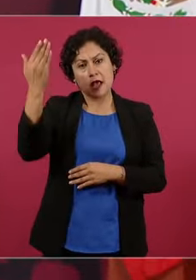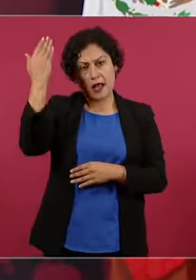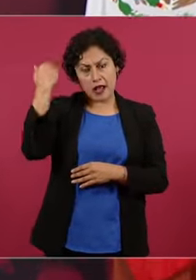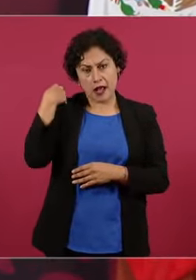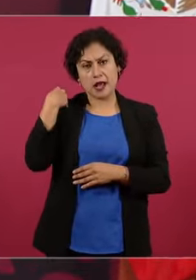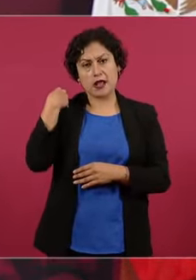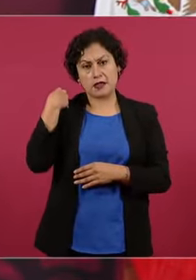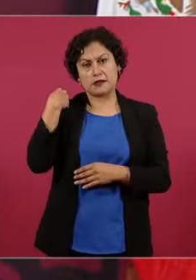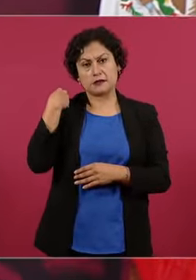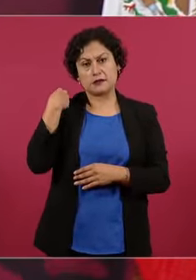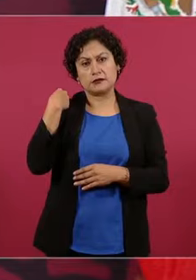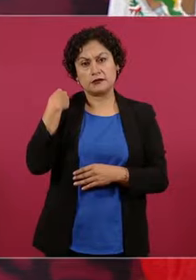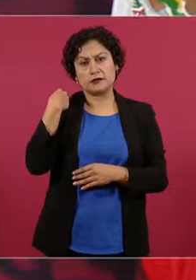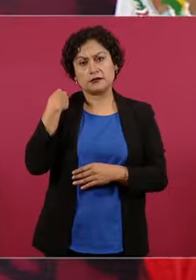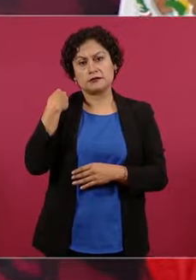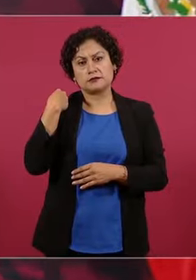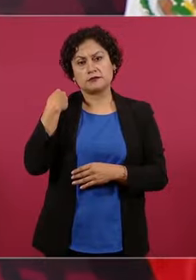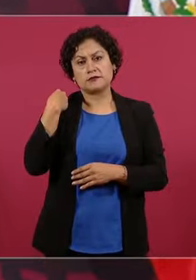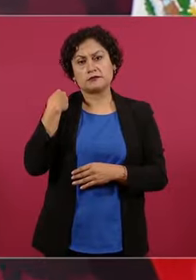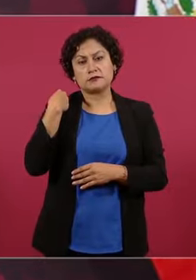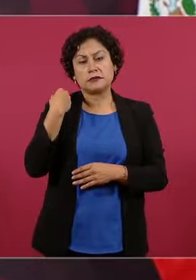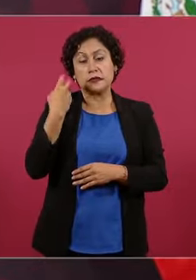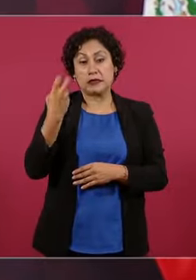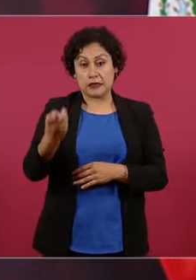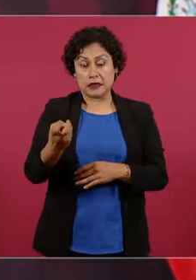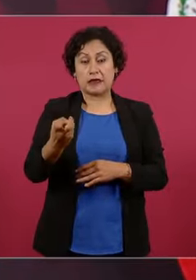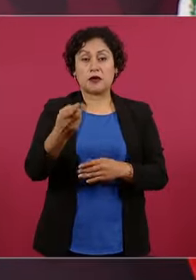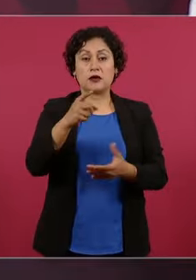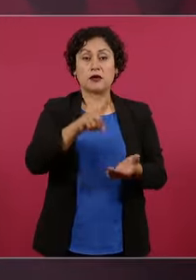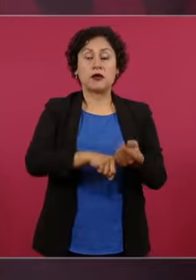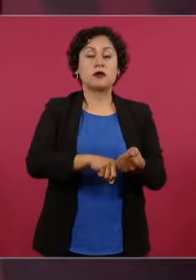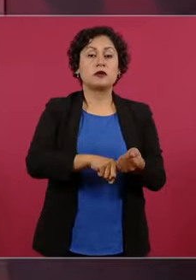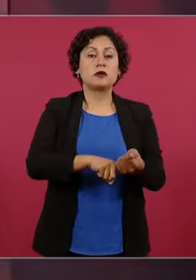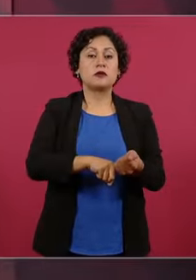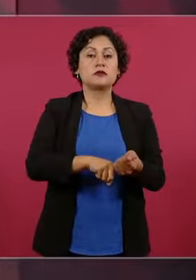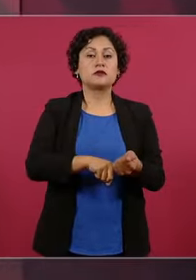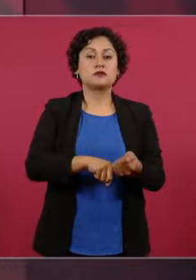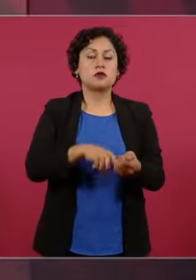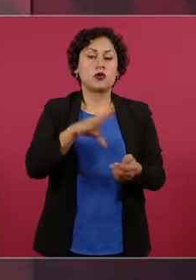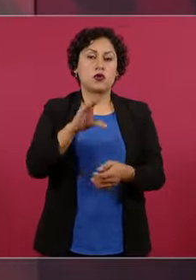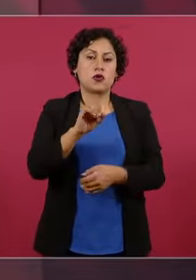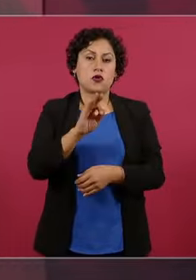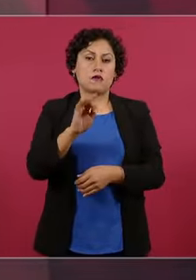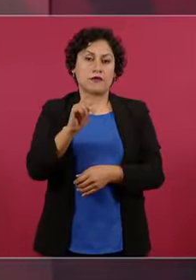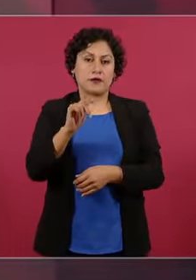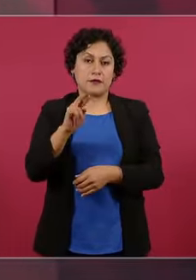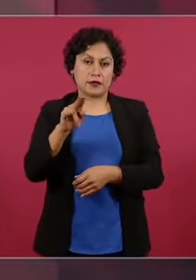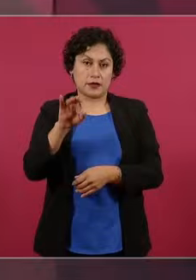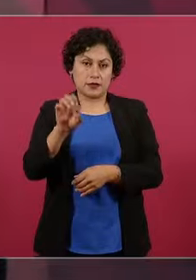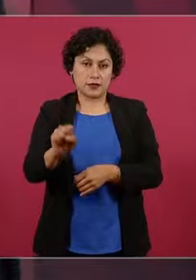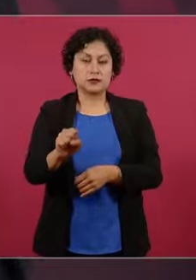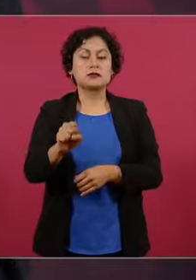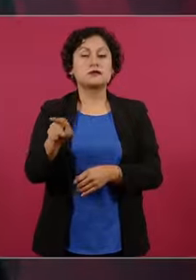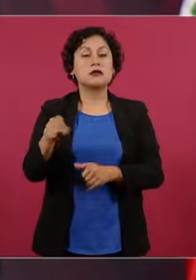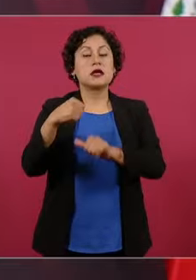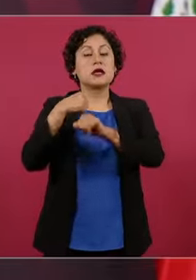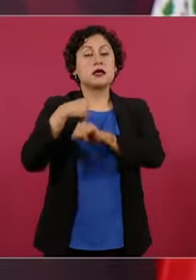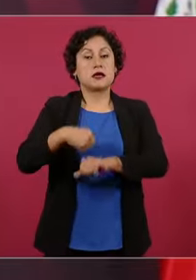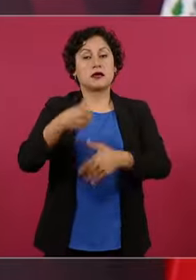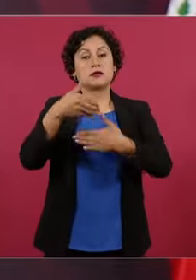de revisar la calidad de las medicinas.